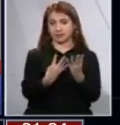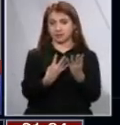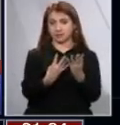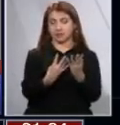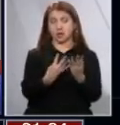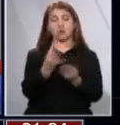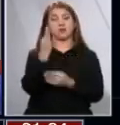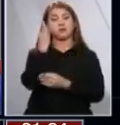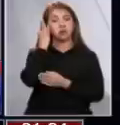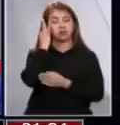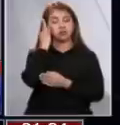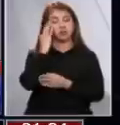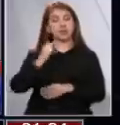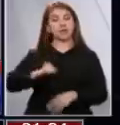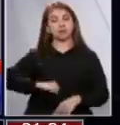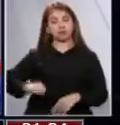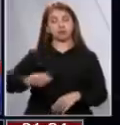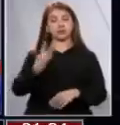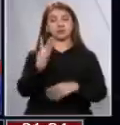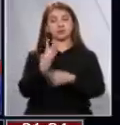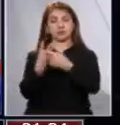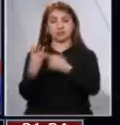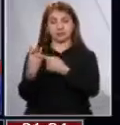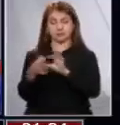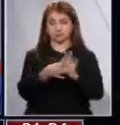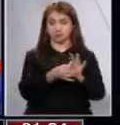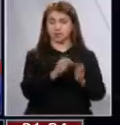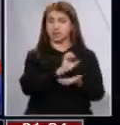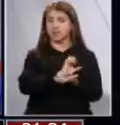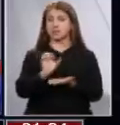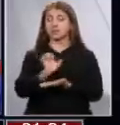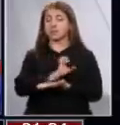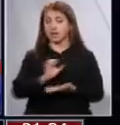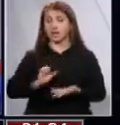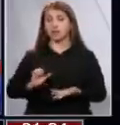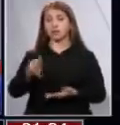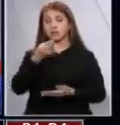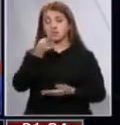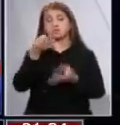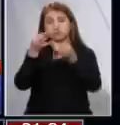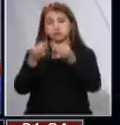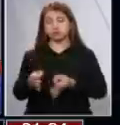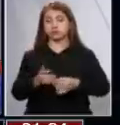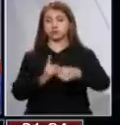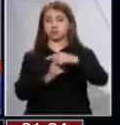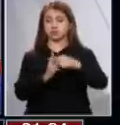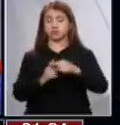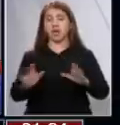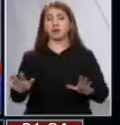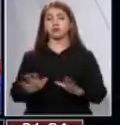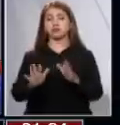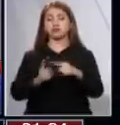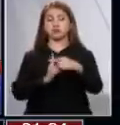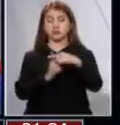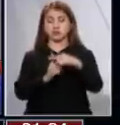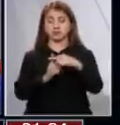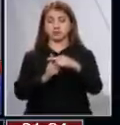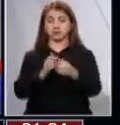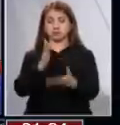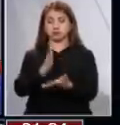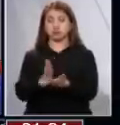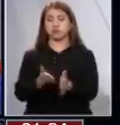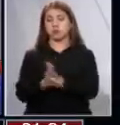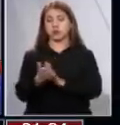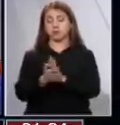rejas a una mujer que abortara en estos tres casos? Cuando el Estado hace una acción positiva, una afirmación positiva, una acción en concreto, como